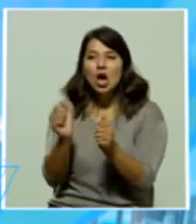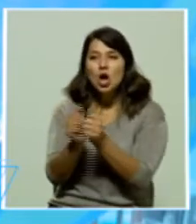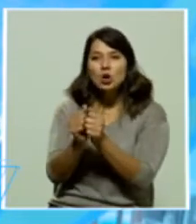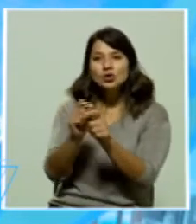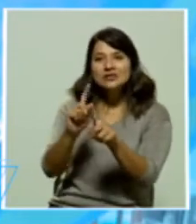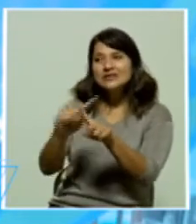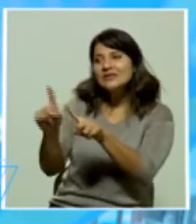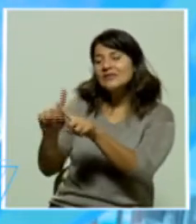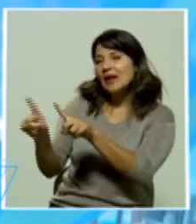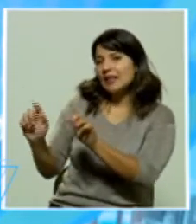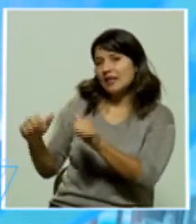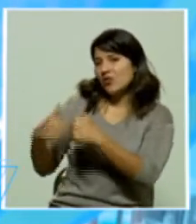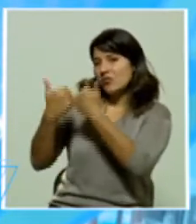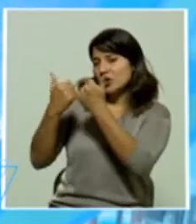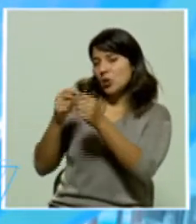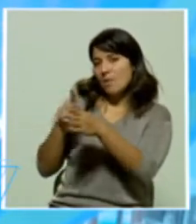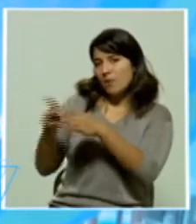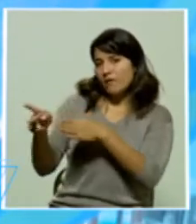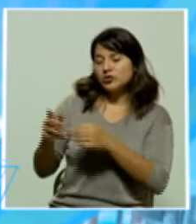digo, sin